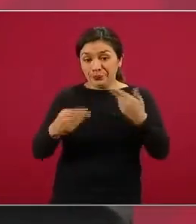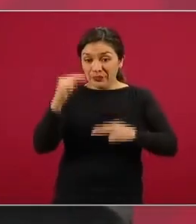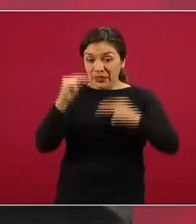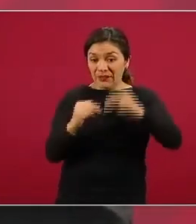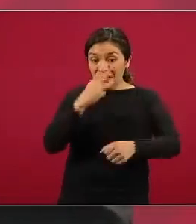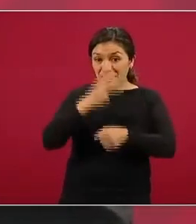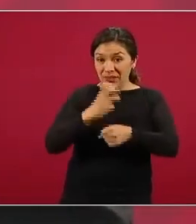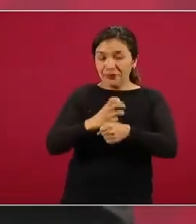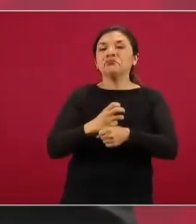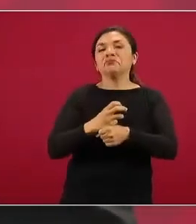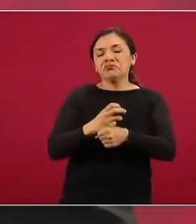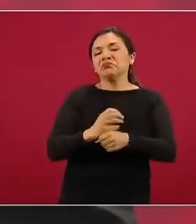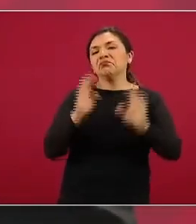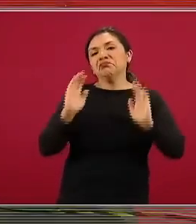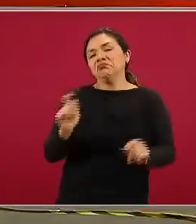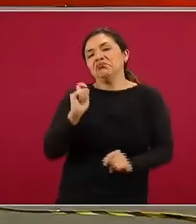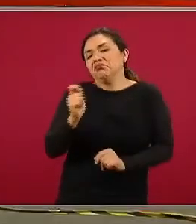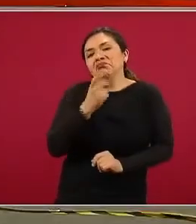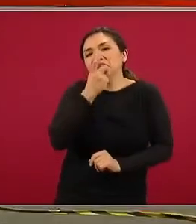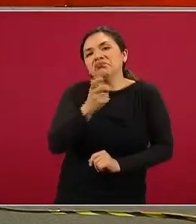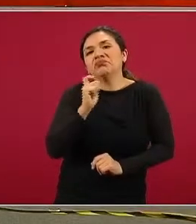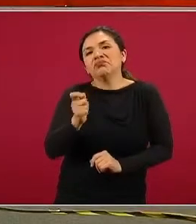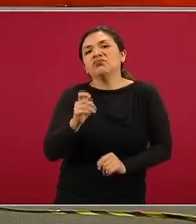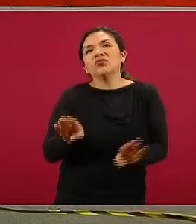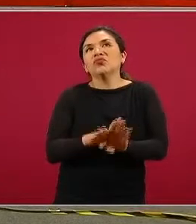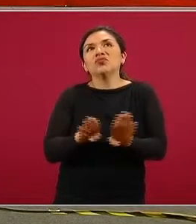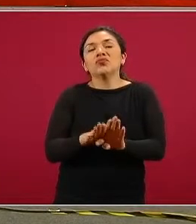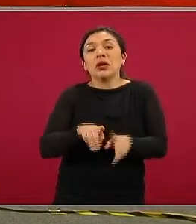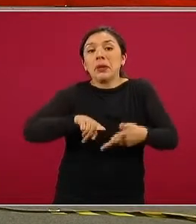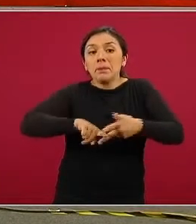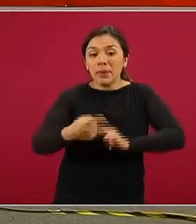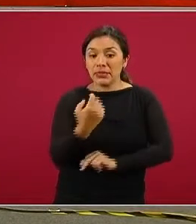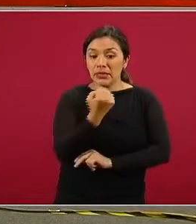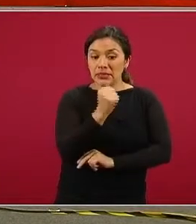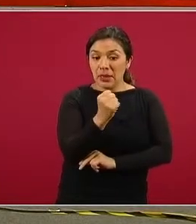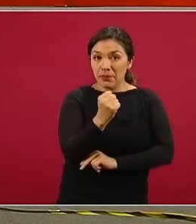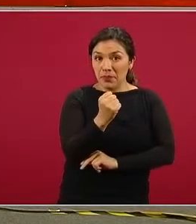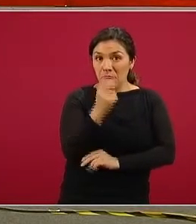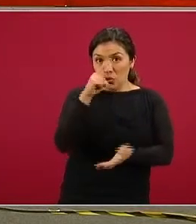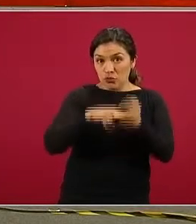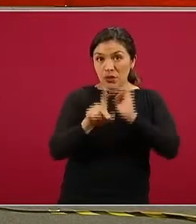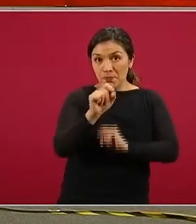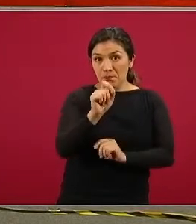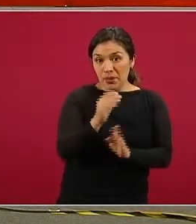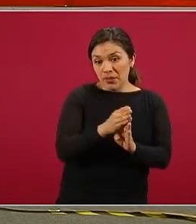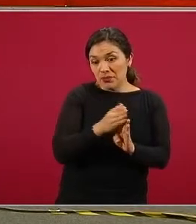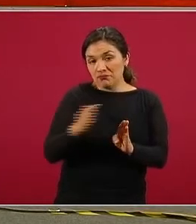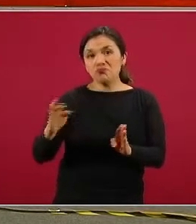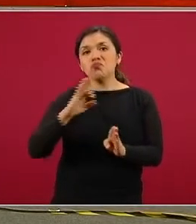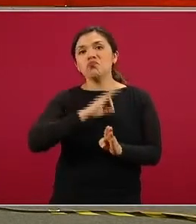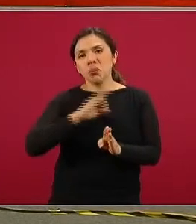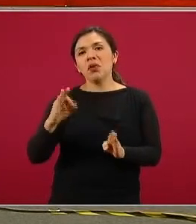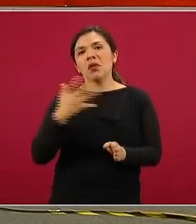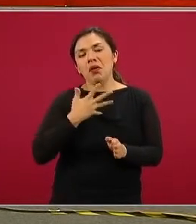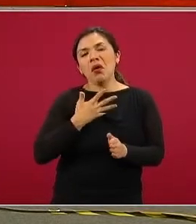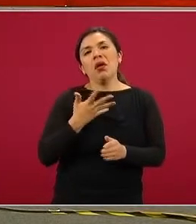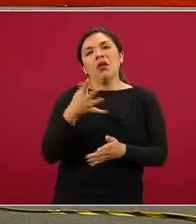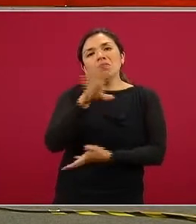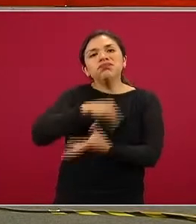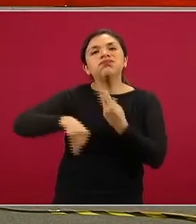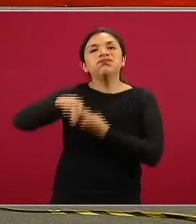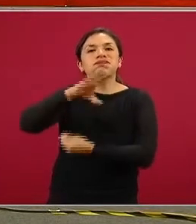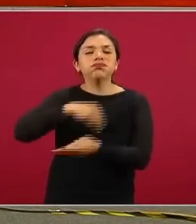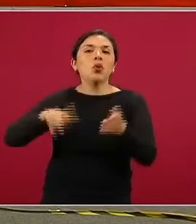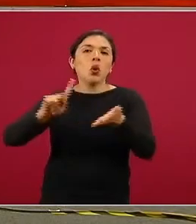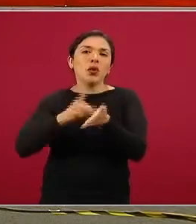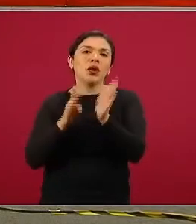pues estamos hablando de que a partir de septiembre del 20 pues podremos tener una importante